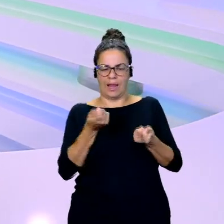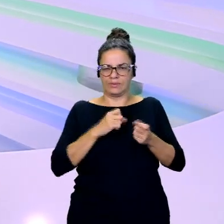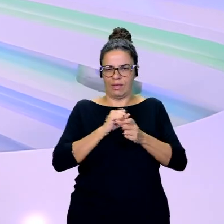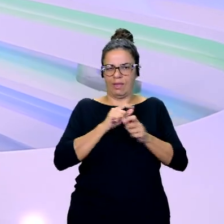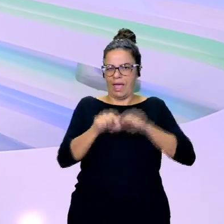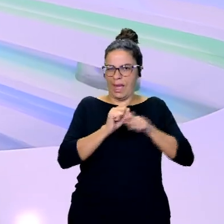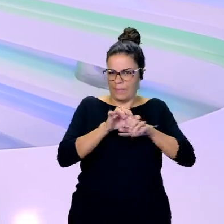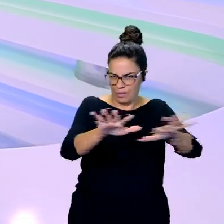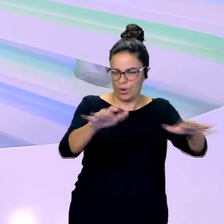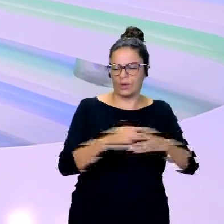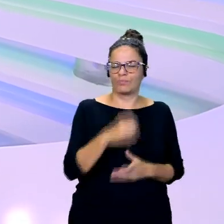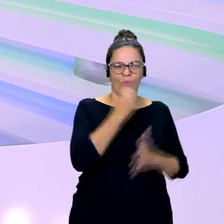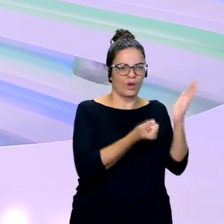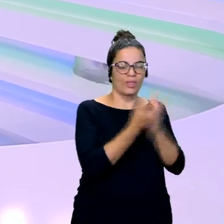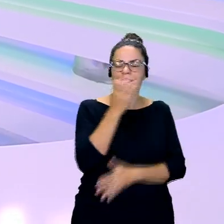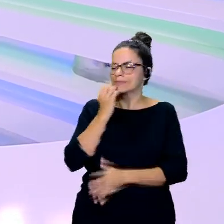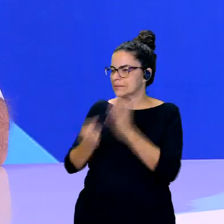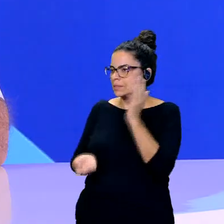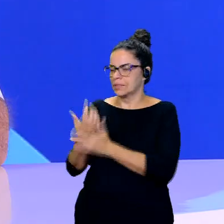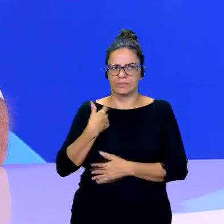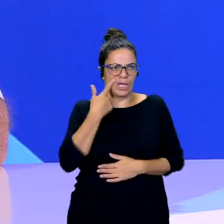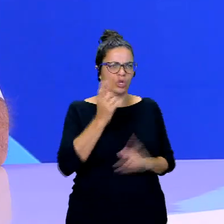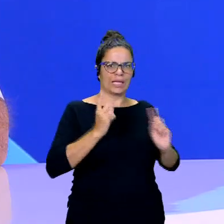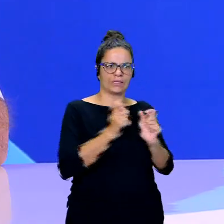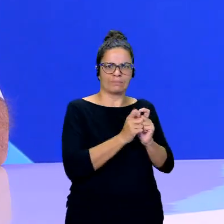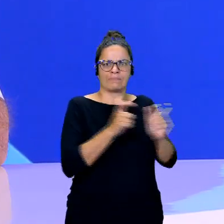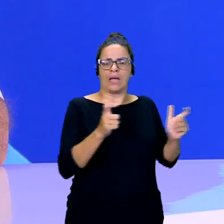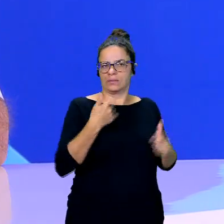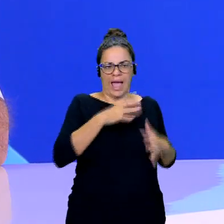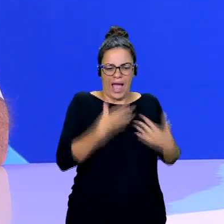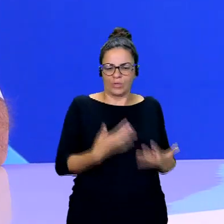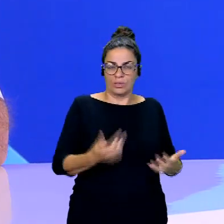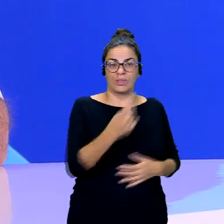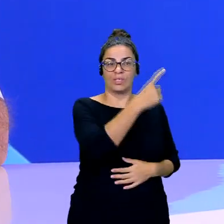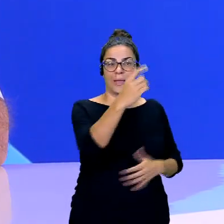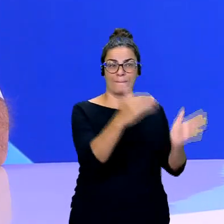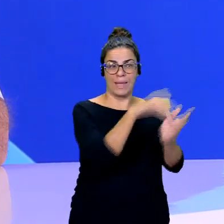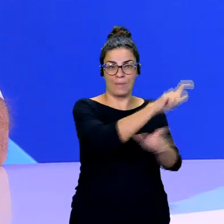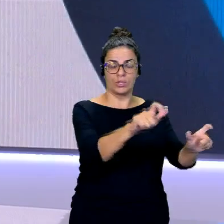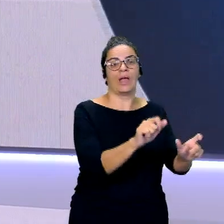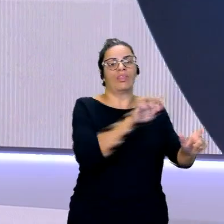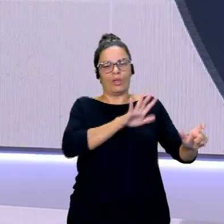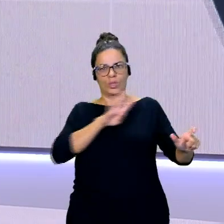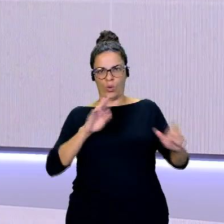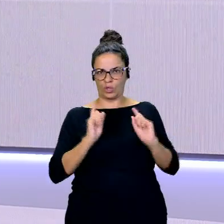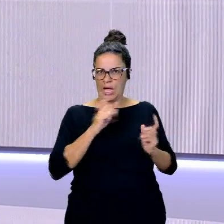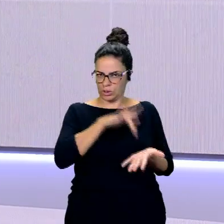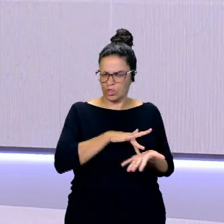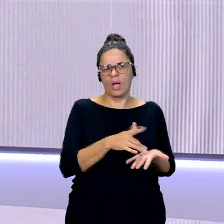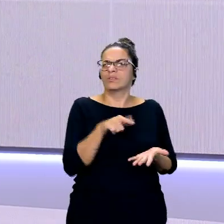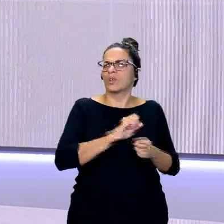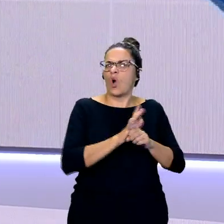claro aumento. Estos son los datos, seguro ya estén actualizados. 54 por 100.000 habitantes. ¿A qué se debe este aumento en cuanto